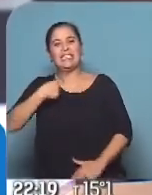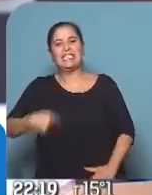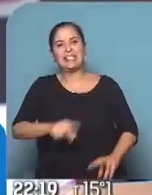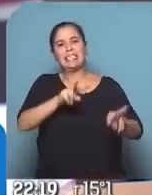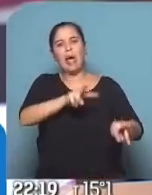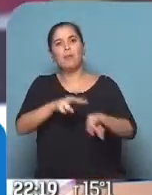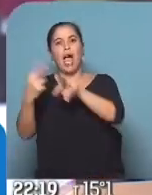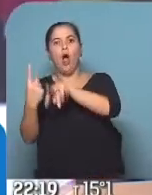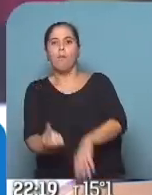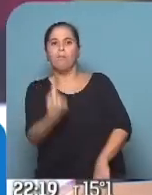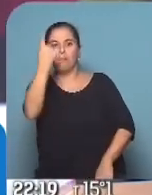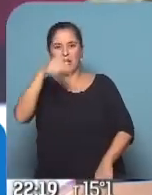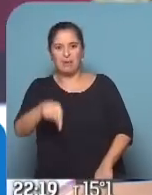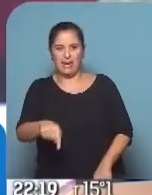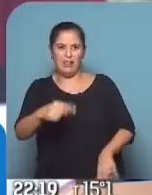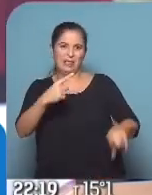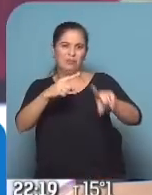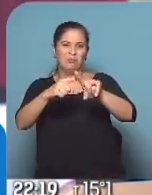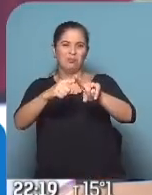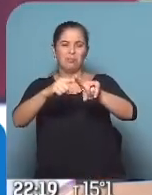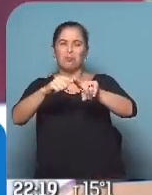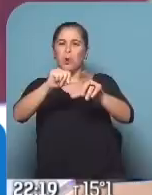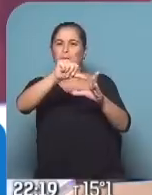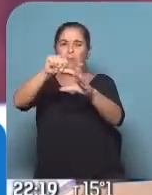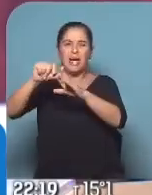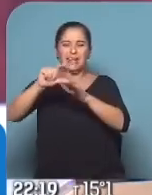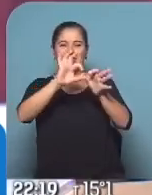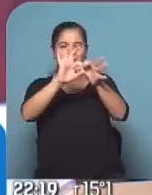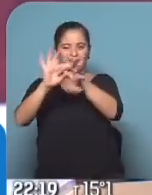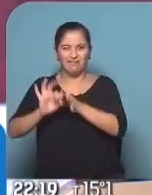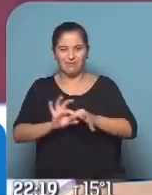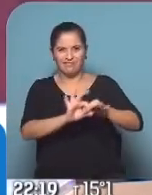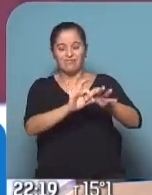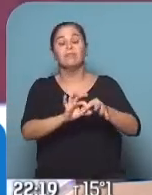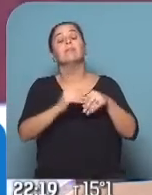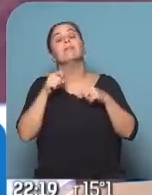que ese papel hoy lo desempeña Xi Jinping, el presidente de China.